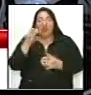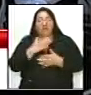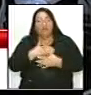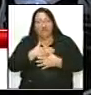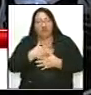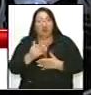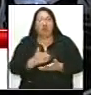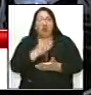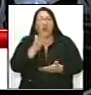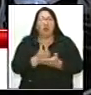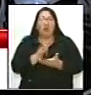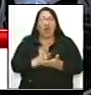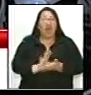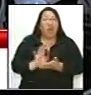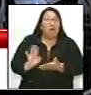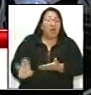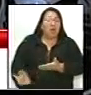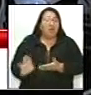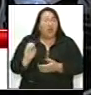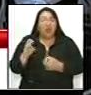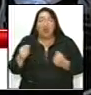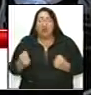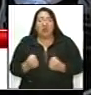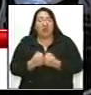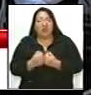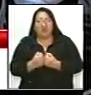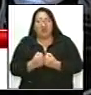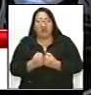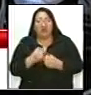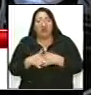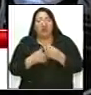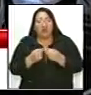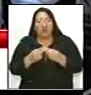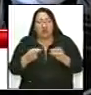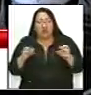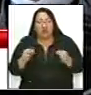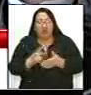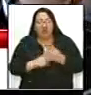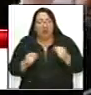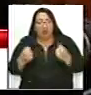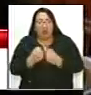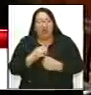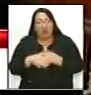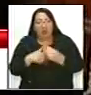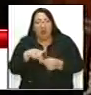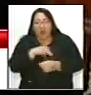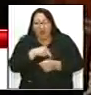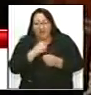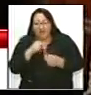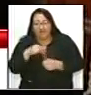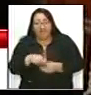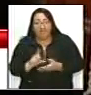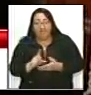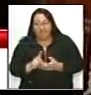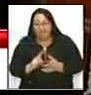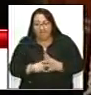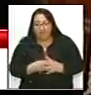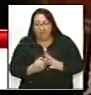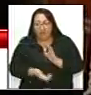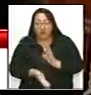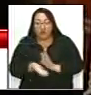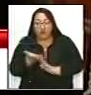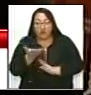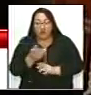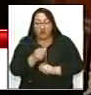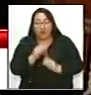un problema determinante que afecta a poblaciones, que al final nos va a afectar a nosotros, porque acá en Lima va a empezar a subir los precios